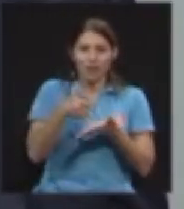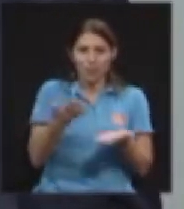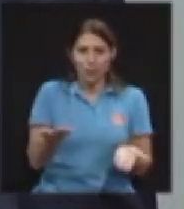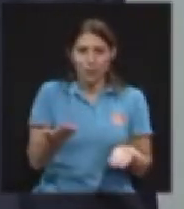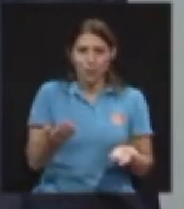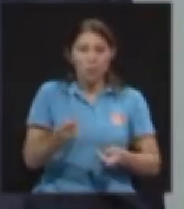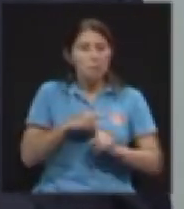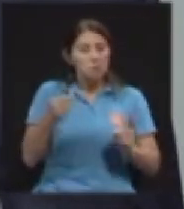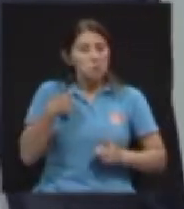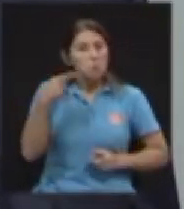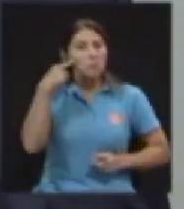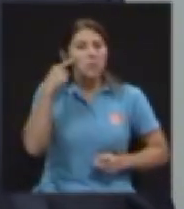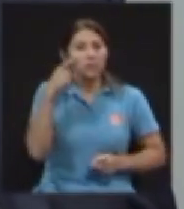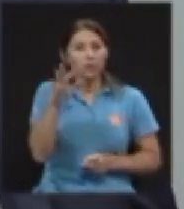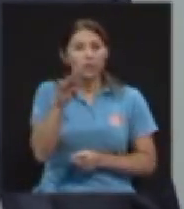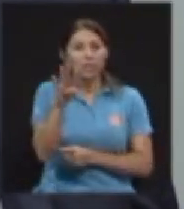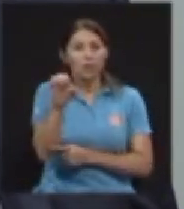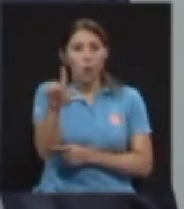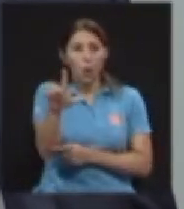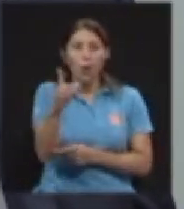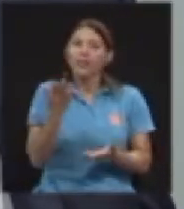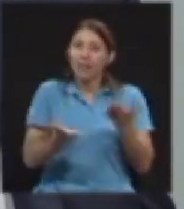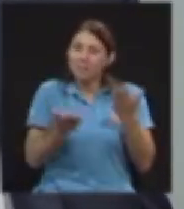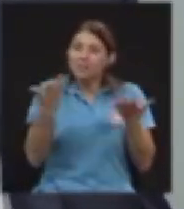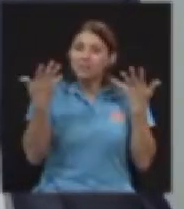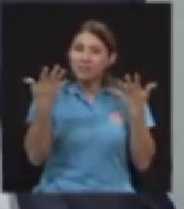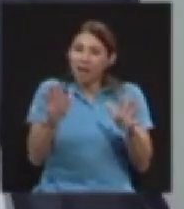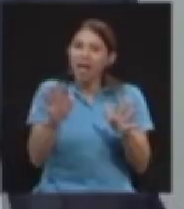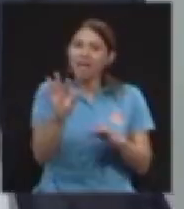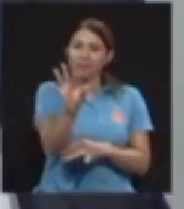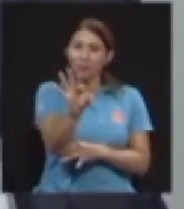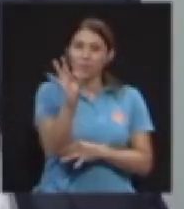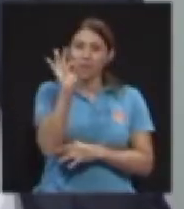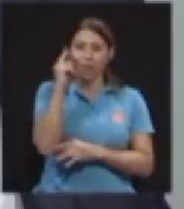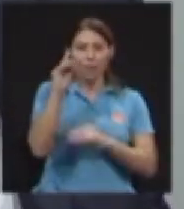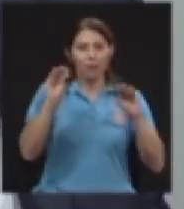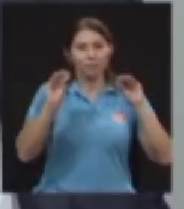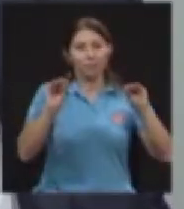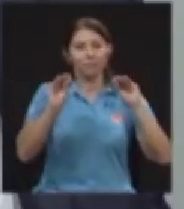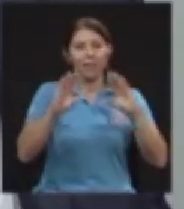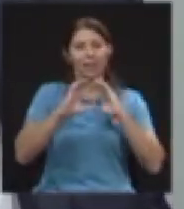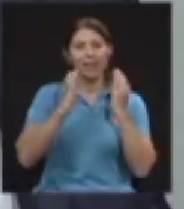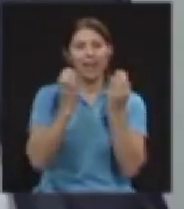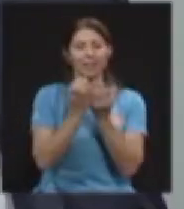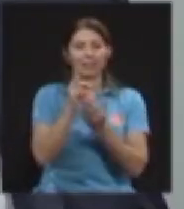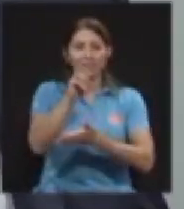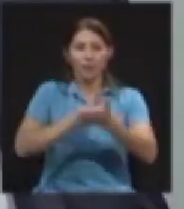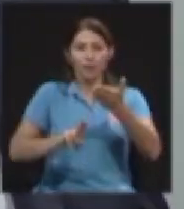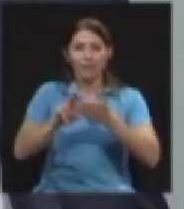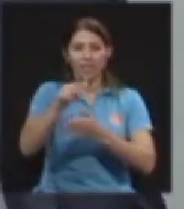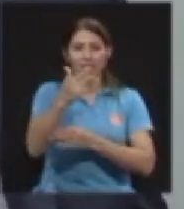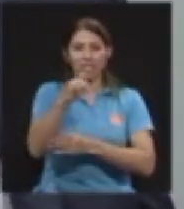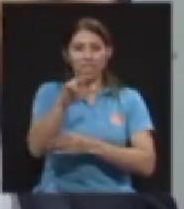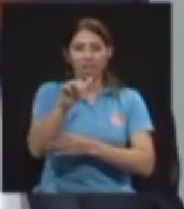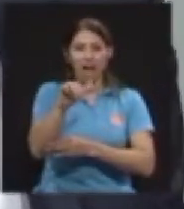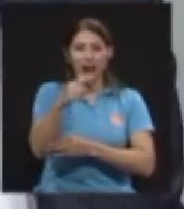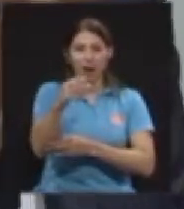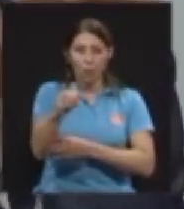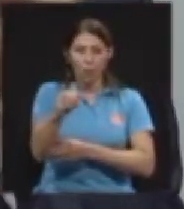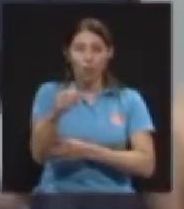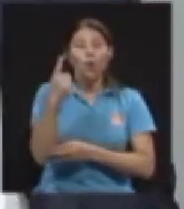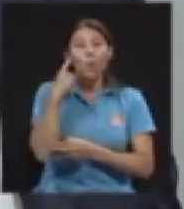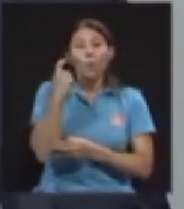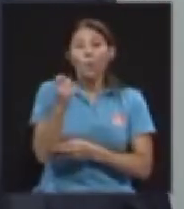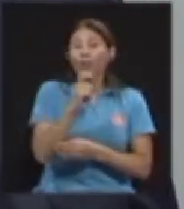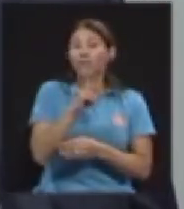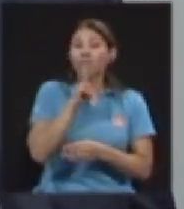sido invitado a dar clases en la Universidad de Chicago por los desarrollos teóricos. Es un tema de huevo-gallina, ¿verdad? Al final de cuentas, todos confluyen